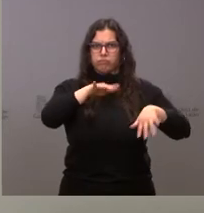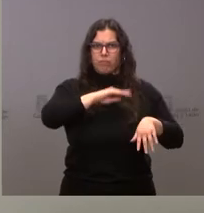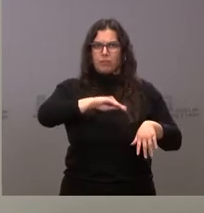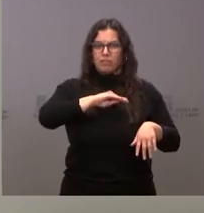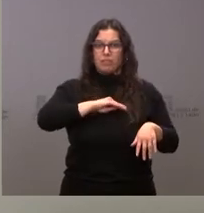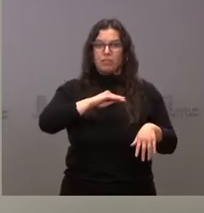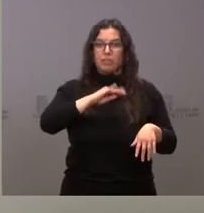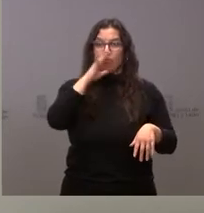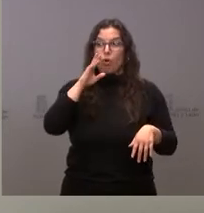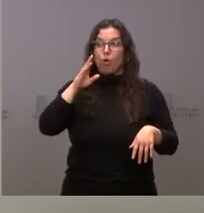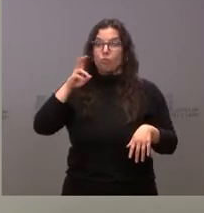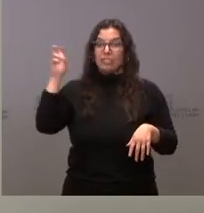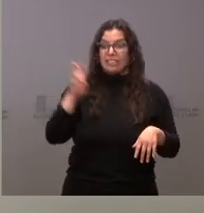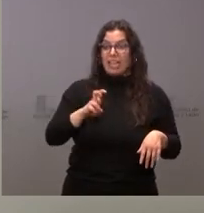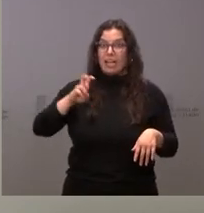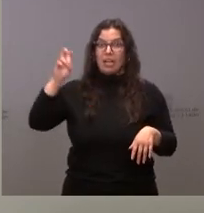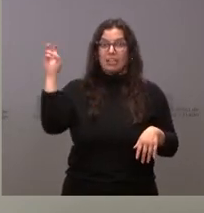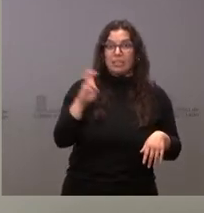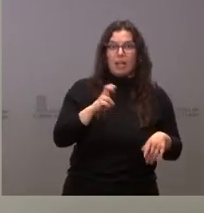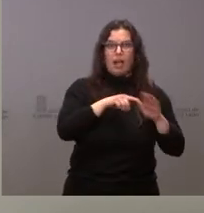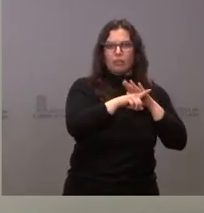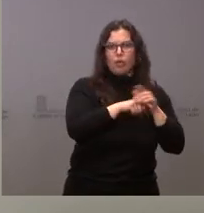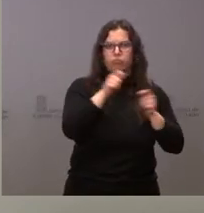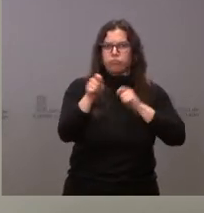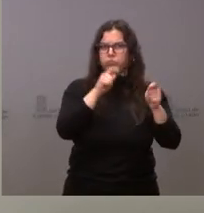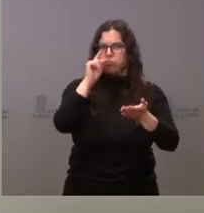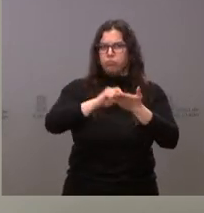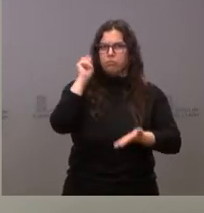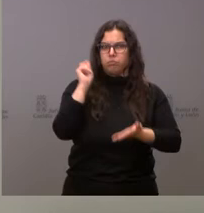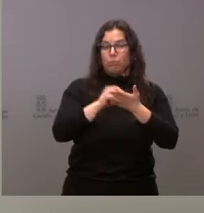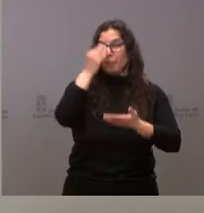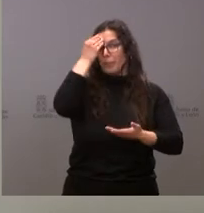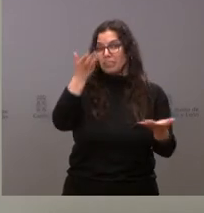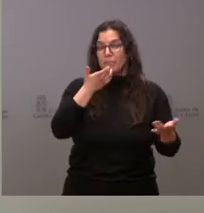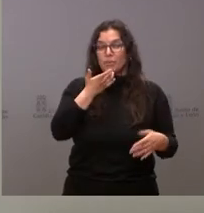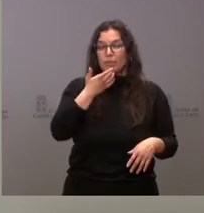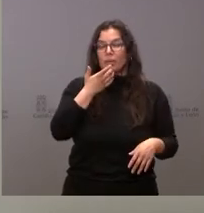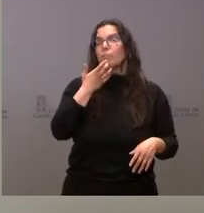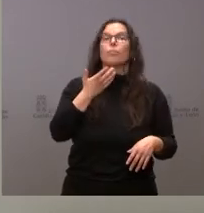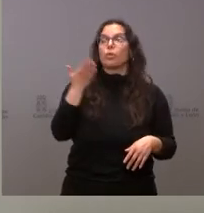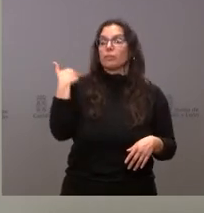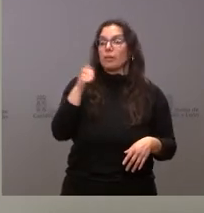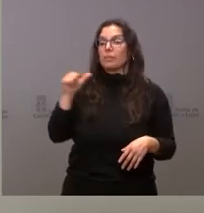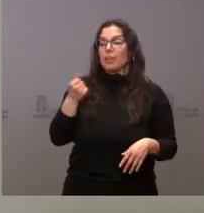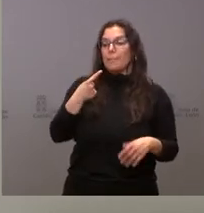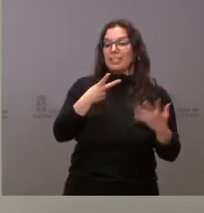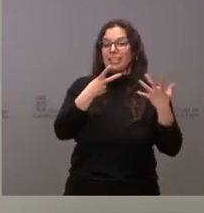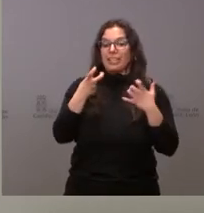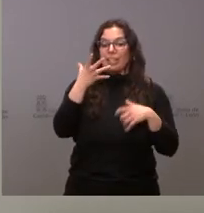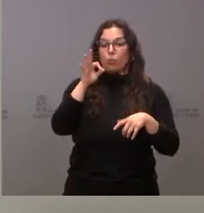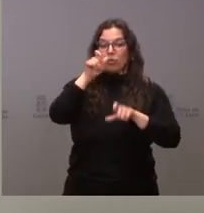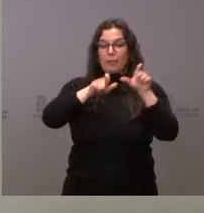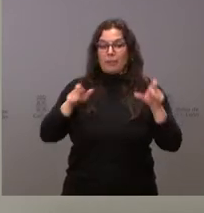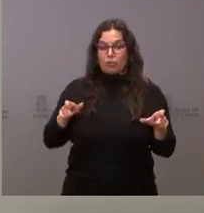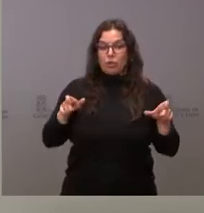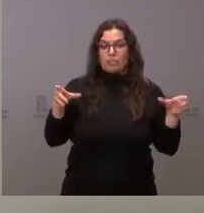del hecho de que a medida que van llegando se van otorgando esas tarjetas sanitarias tengan estos en cuenta por ejemplo que si hace una semana eran 1750 las personas